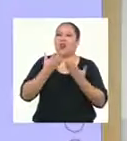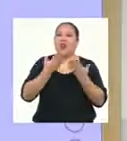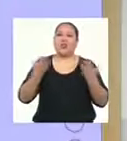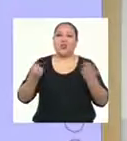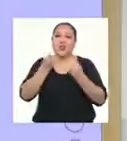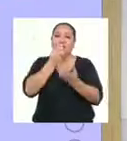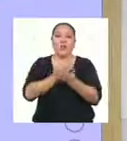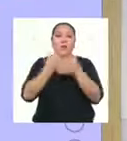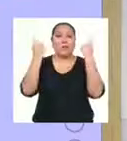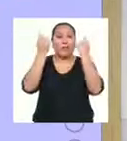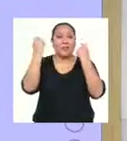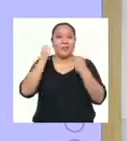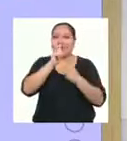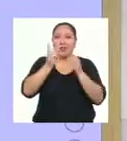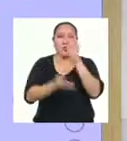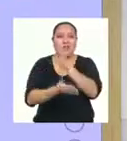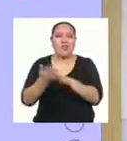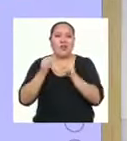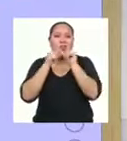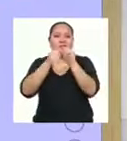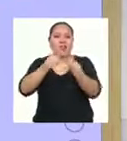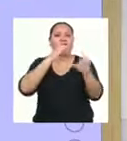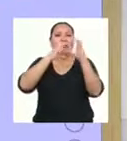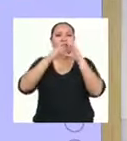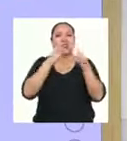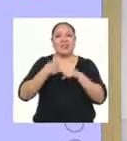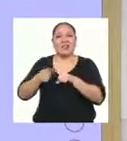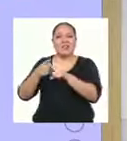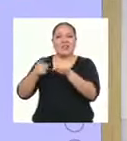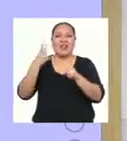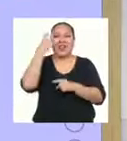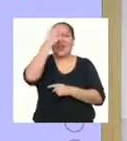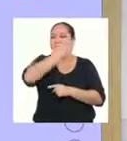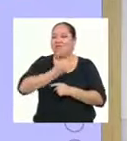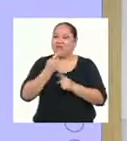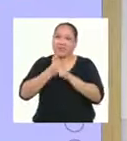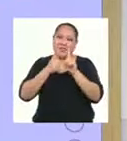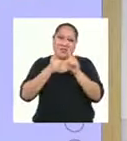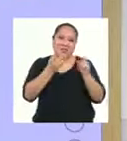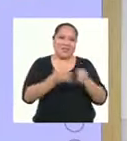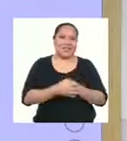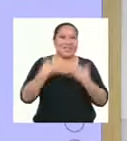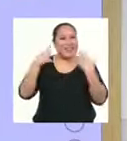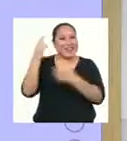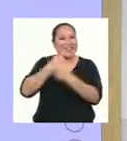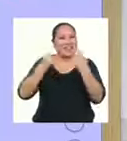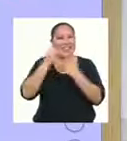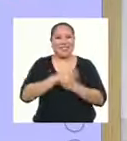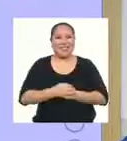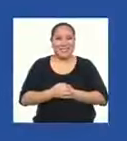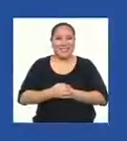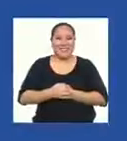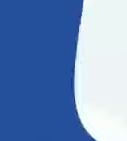vayan, chicas y chicos. Seguiremos conversando sobre nuestras hermosas diferencias. ¡Ya volvemos!